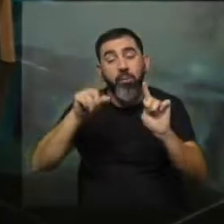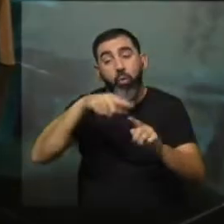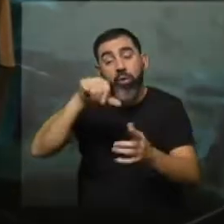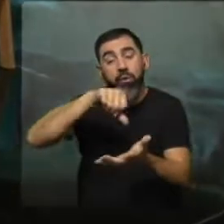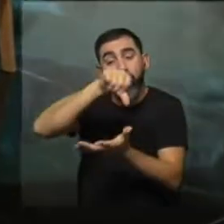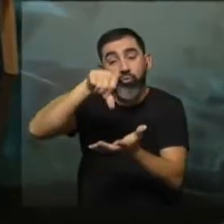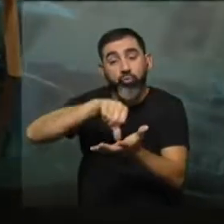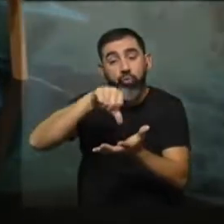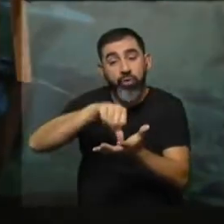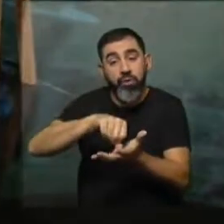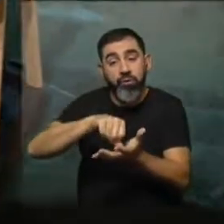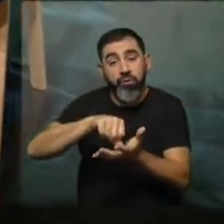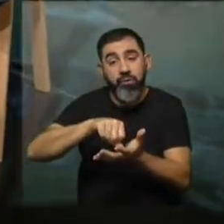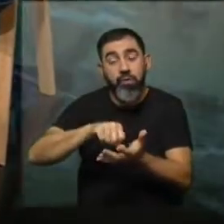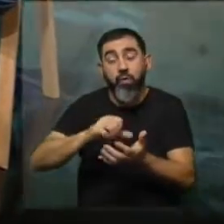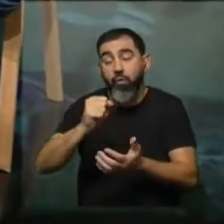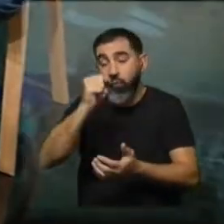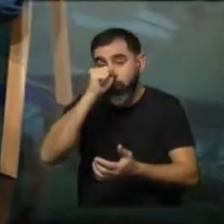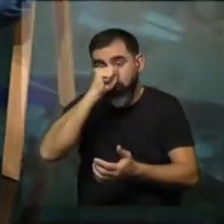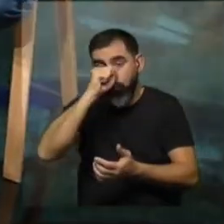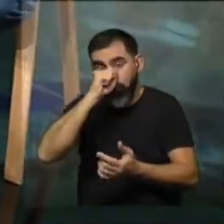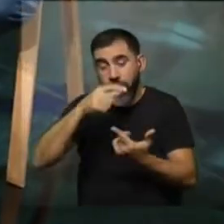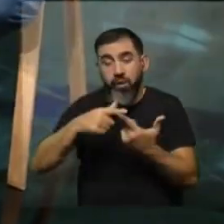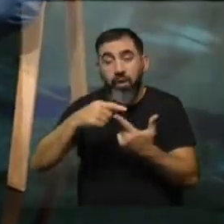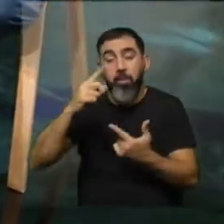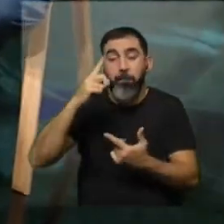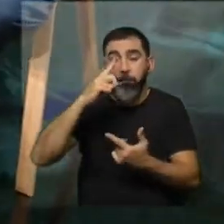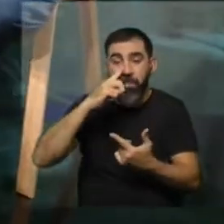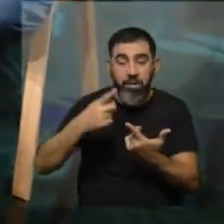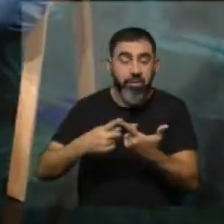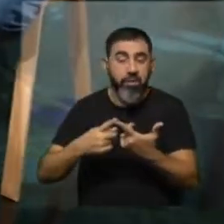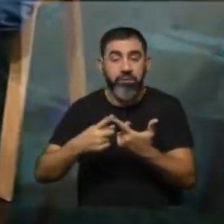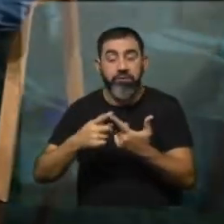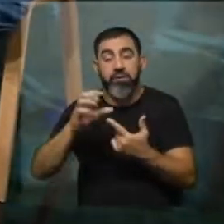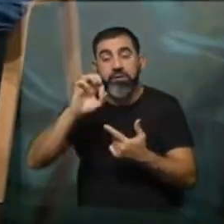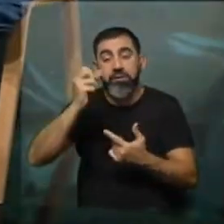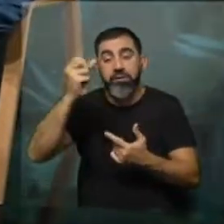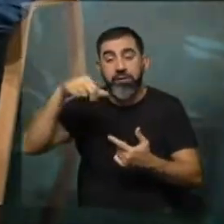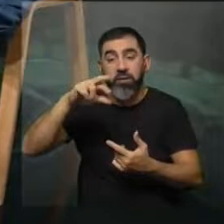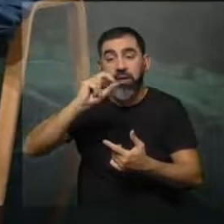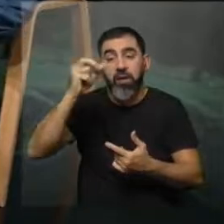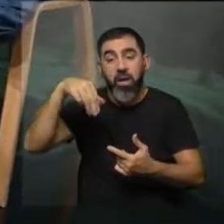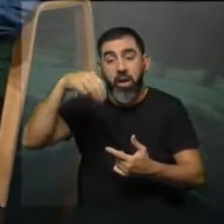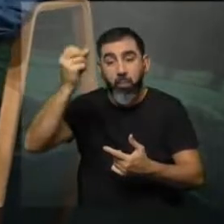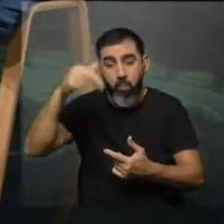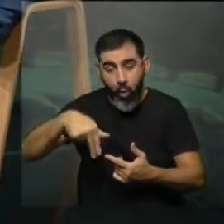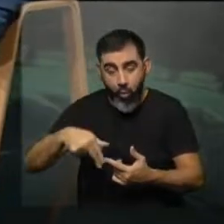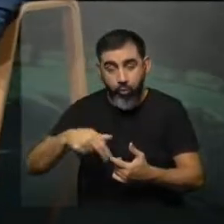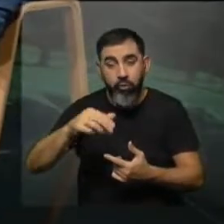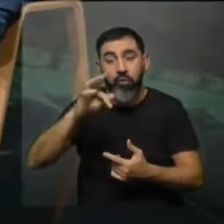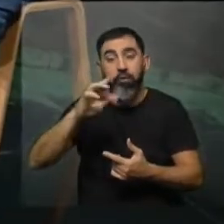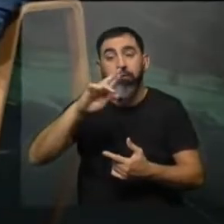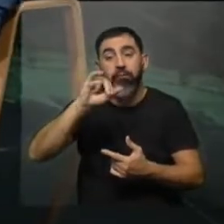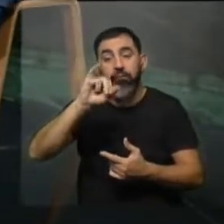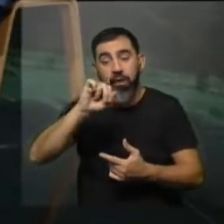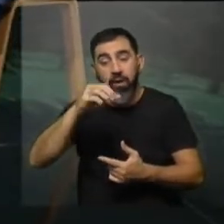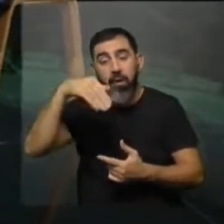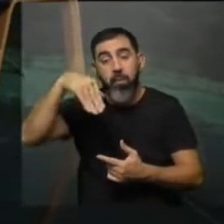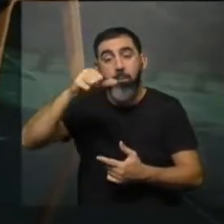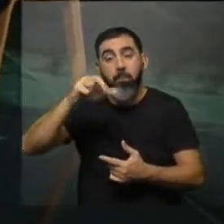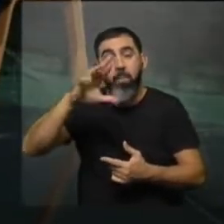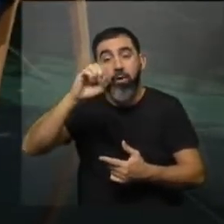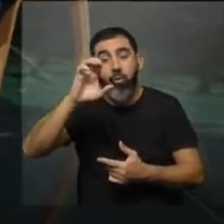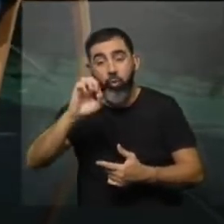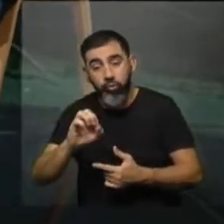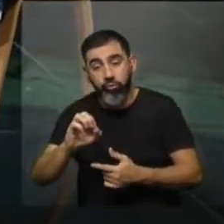ciudades. La ciudad de Florida, la ciudad de Minas, San Ramón, Fray Marcos. O sea que además de que Aguas